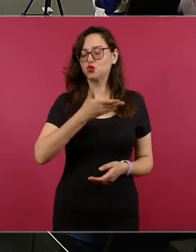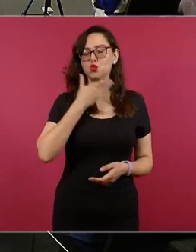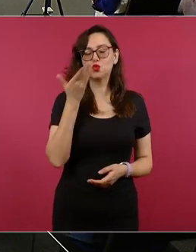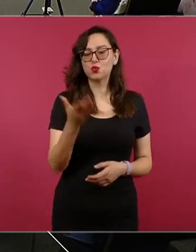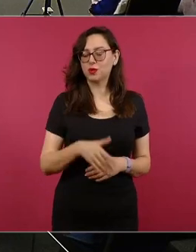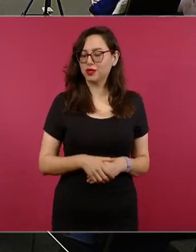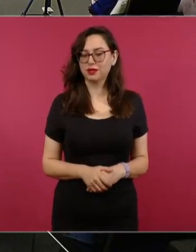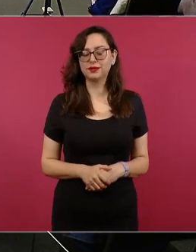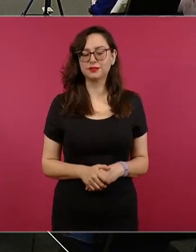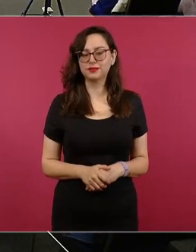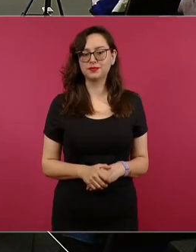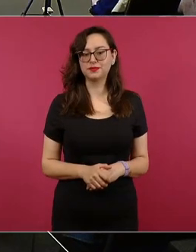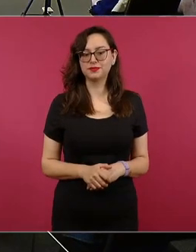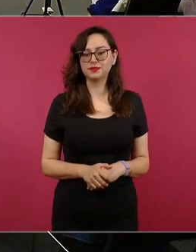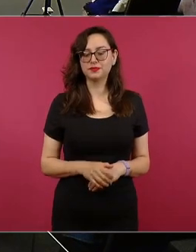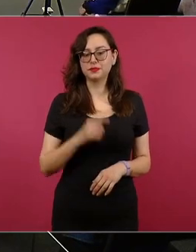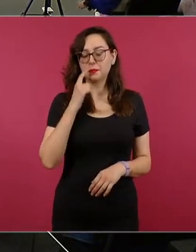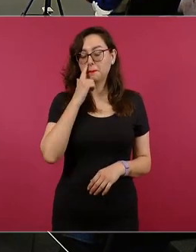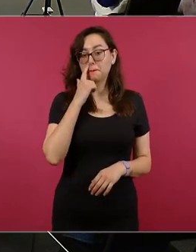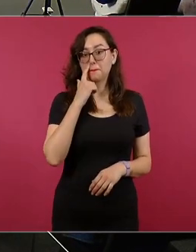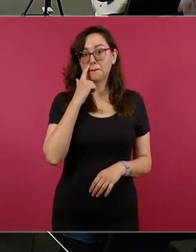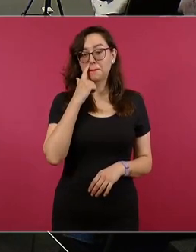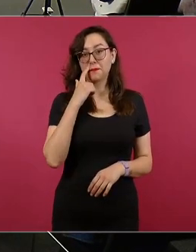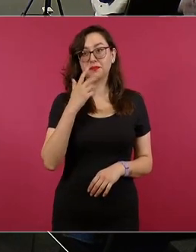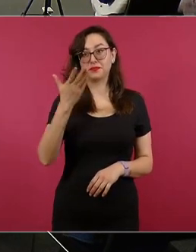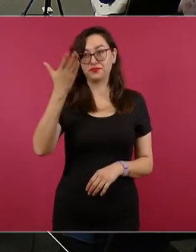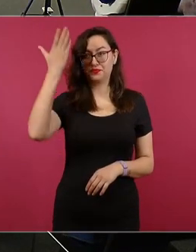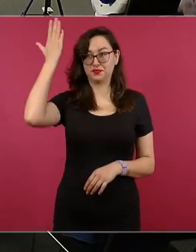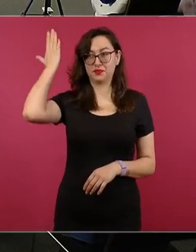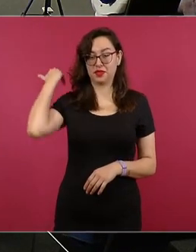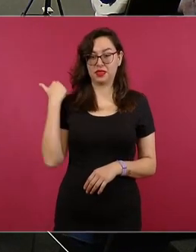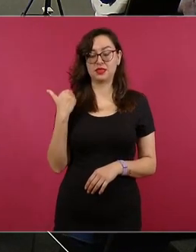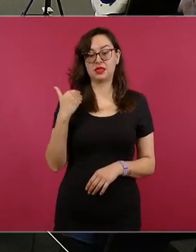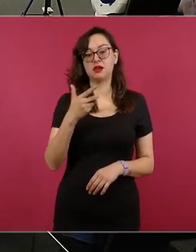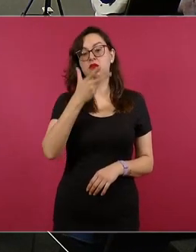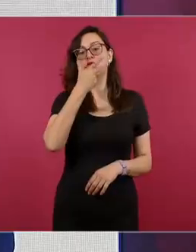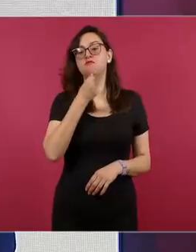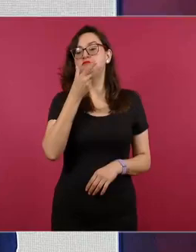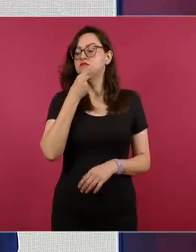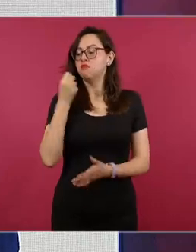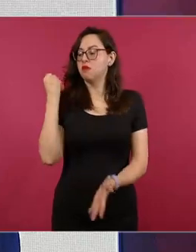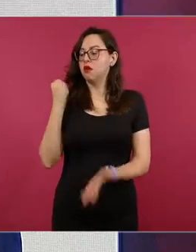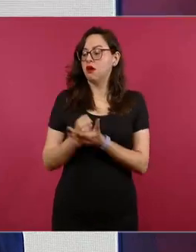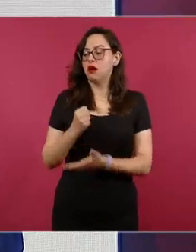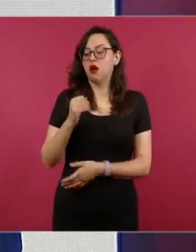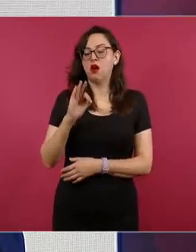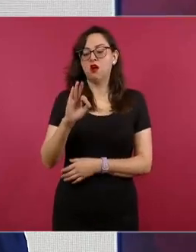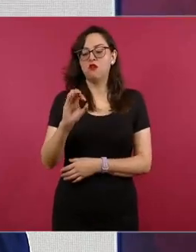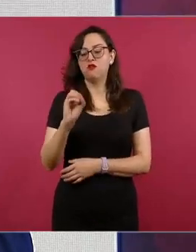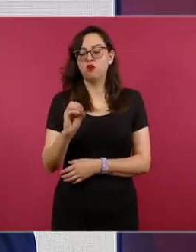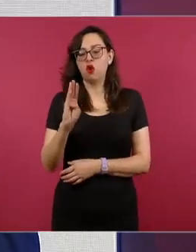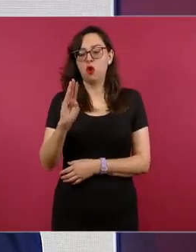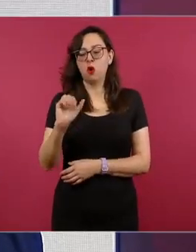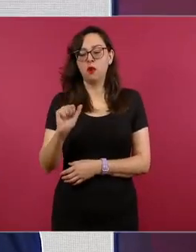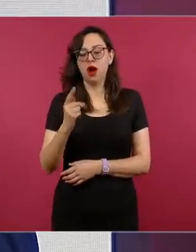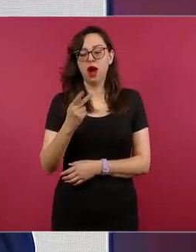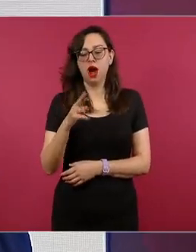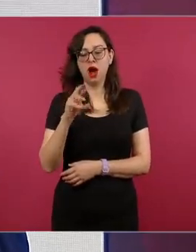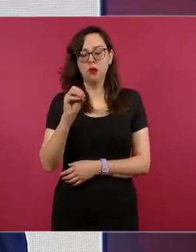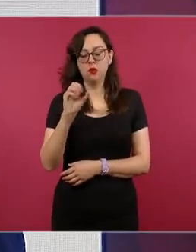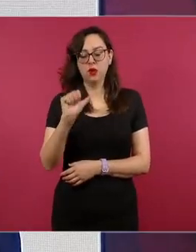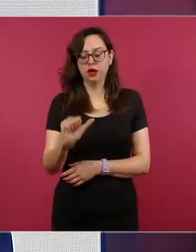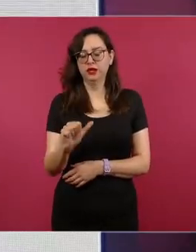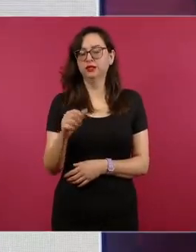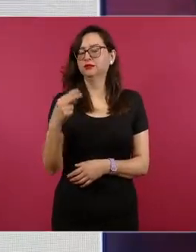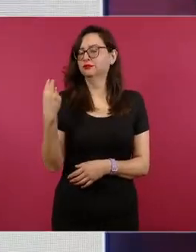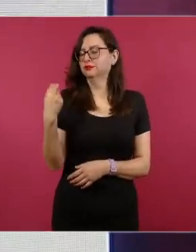Fobaproa, no voy ahora a mencionar su